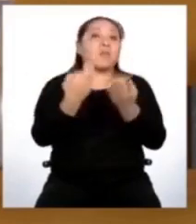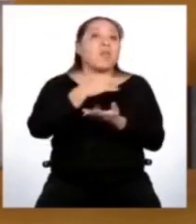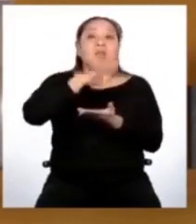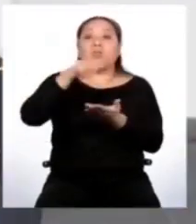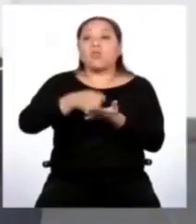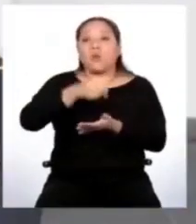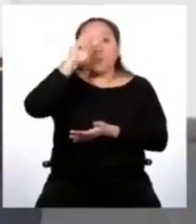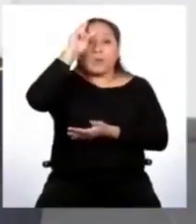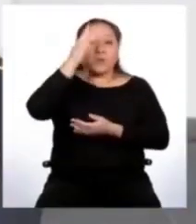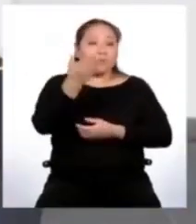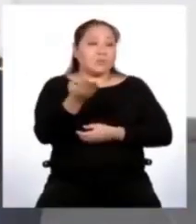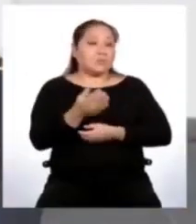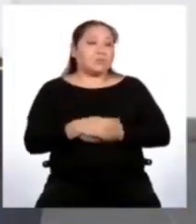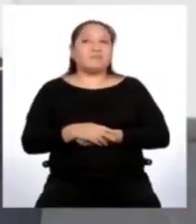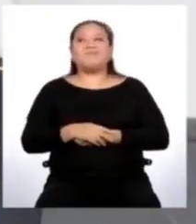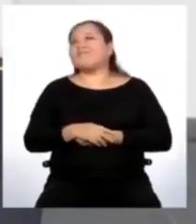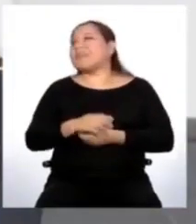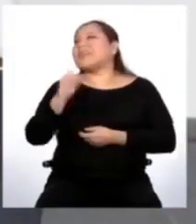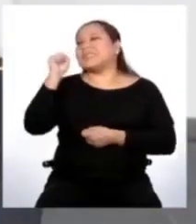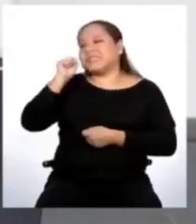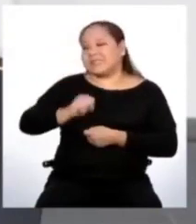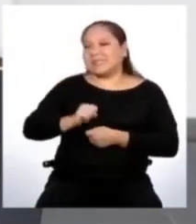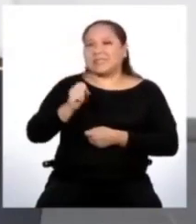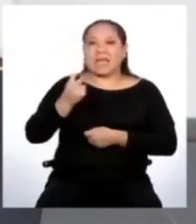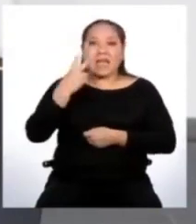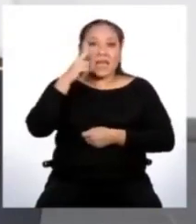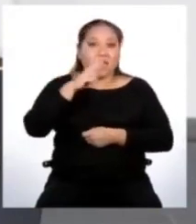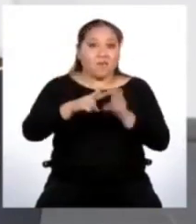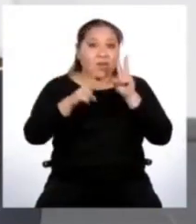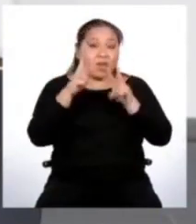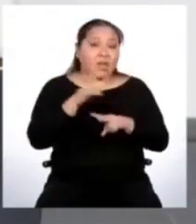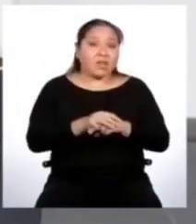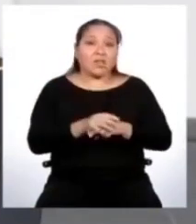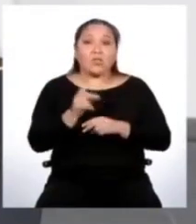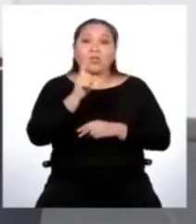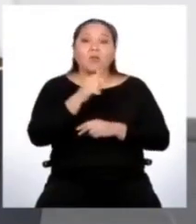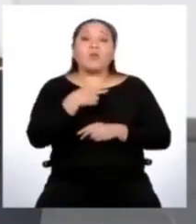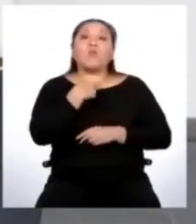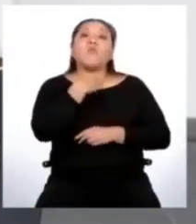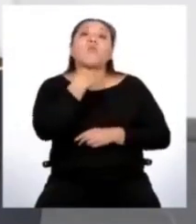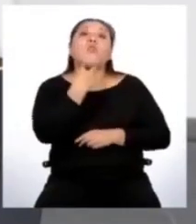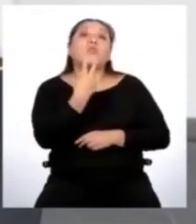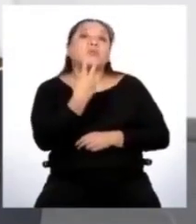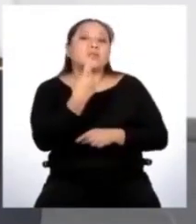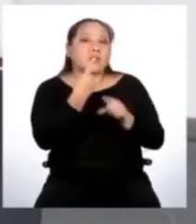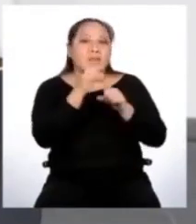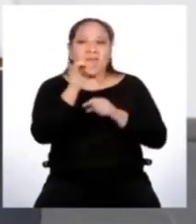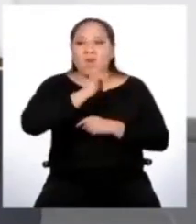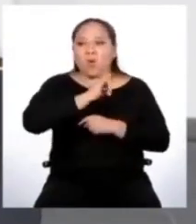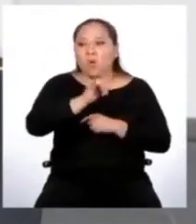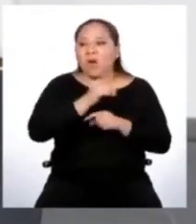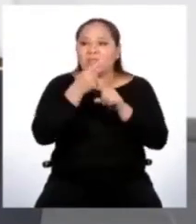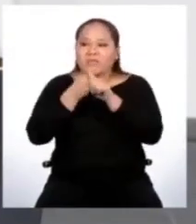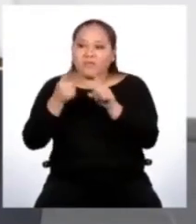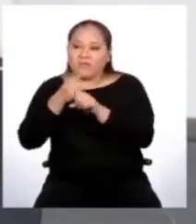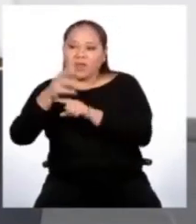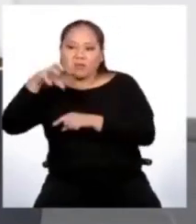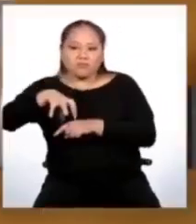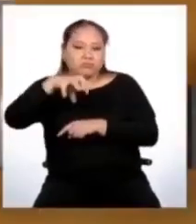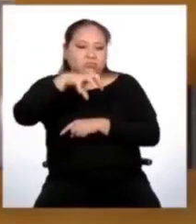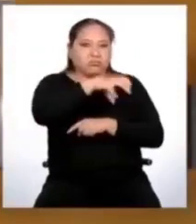país. Así es, hay que darnos cuenta que no nos expresamos de la misma forma en diferentes contextos.